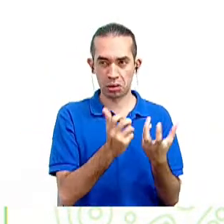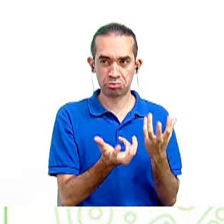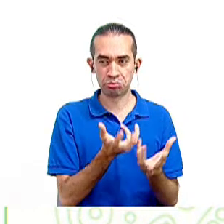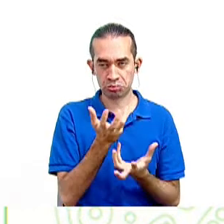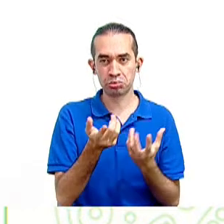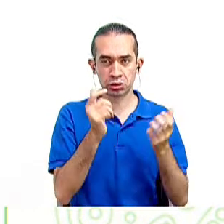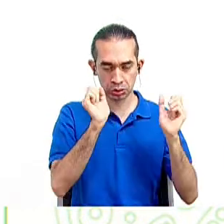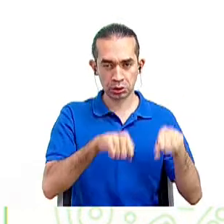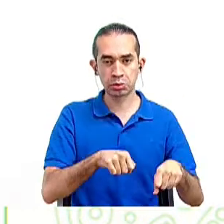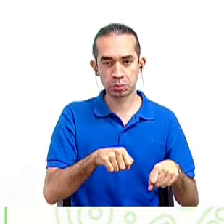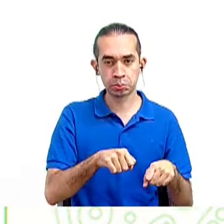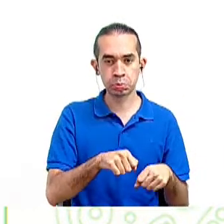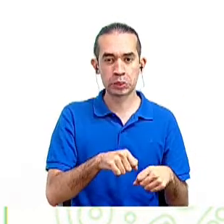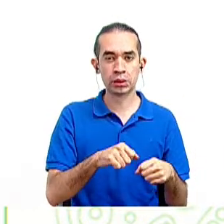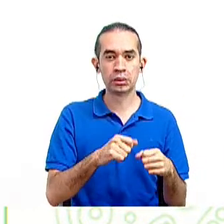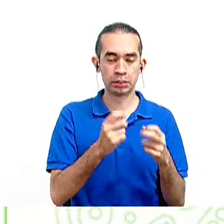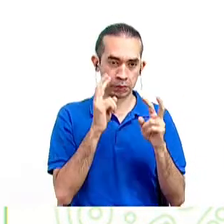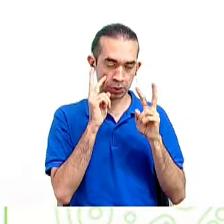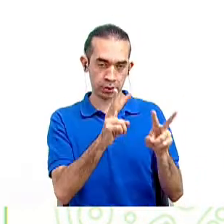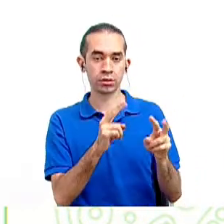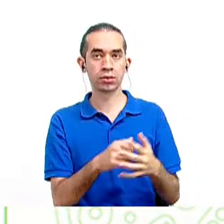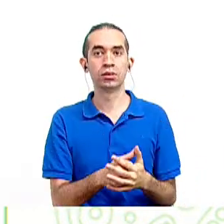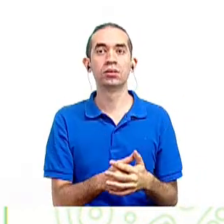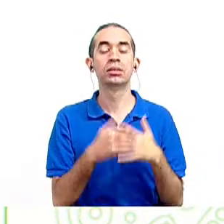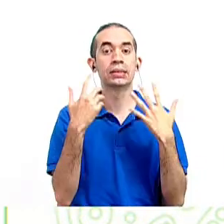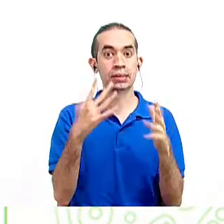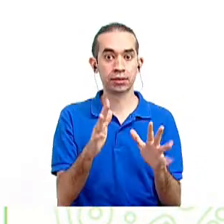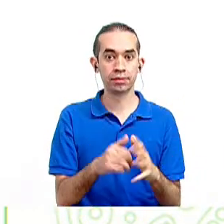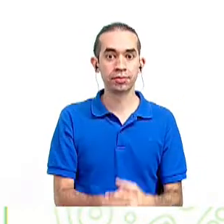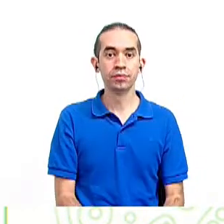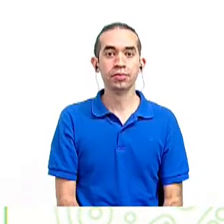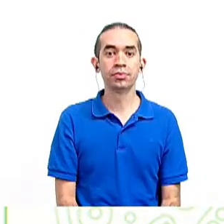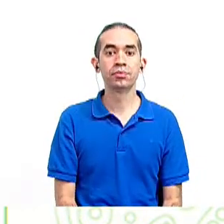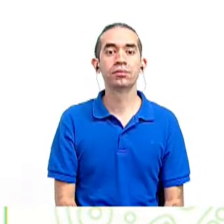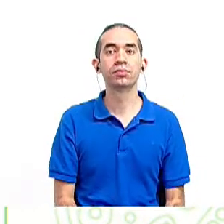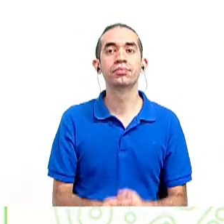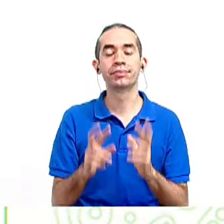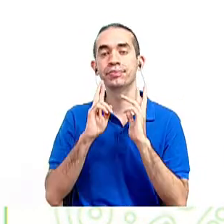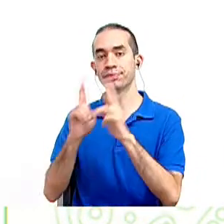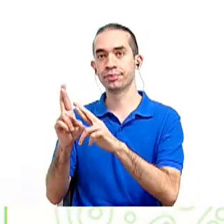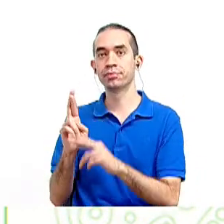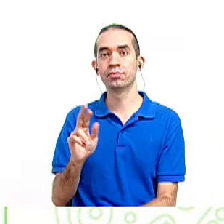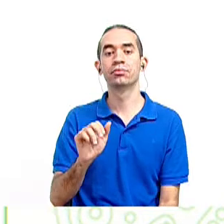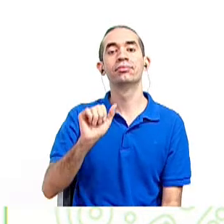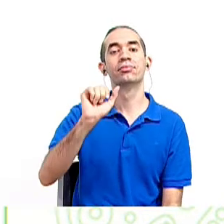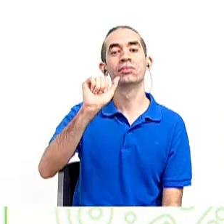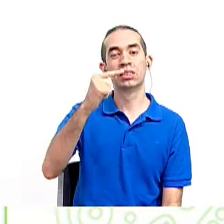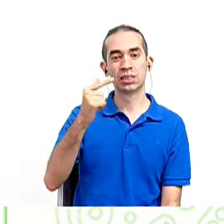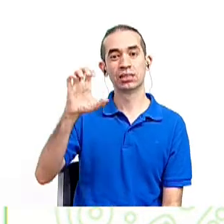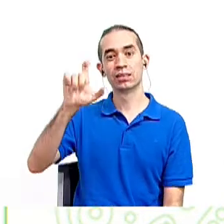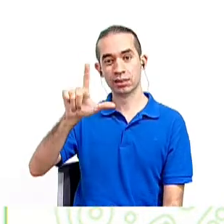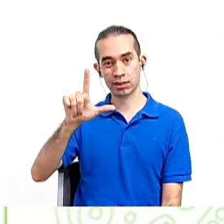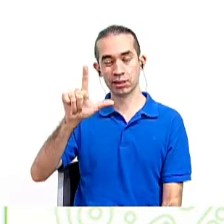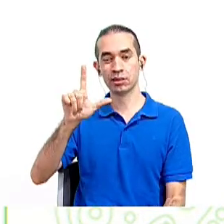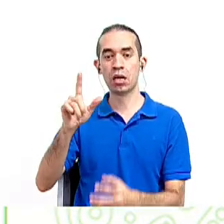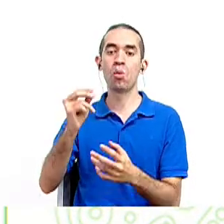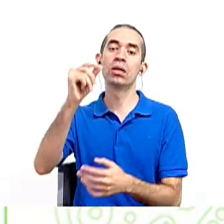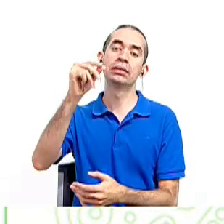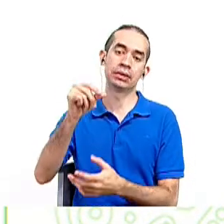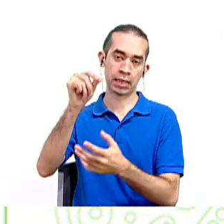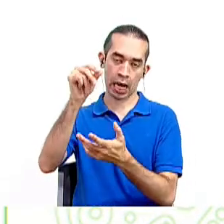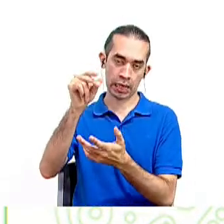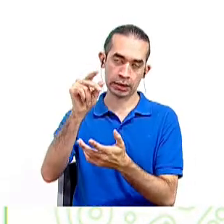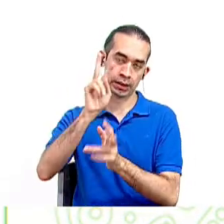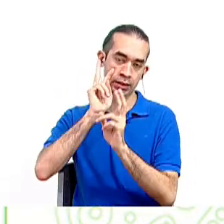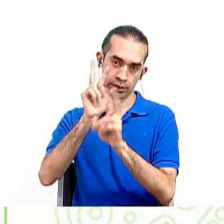para que puedan verse la reacción. Cuando pasa la reacción química se produce cloruro de plata, que va a ser una sal que se